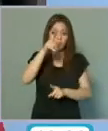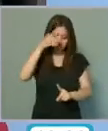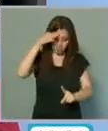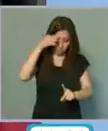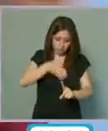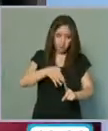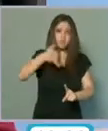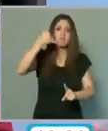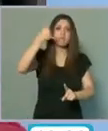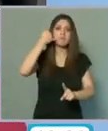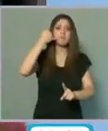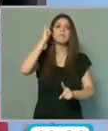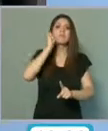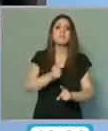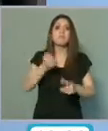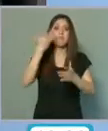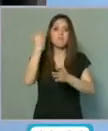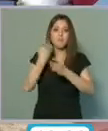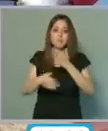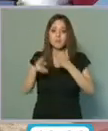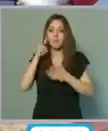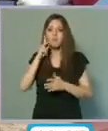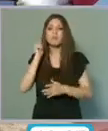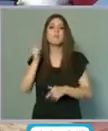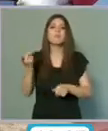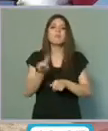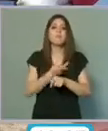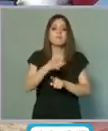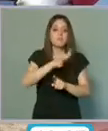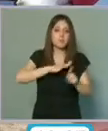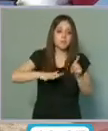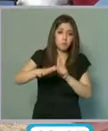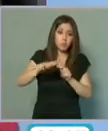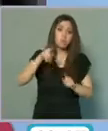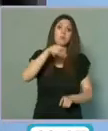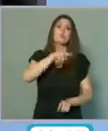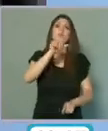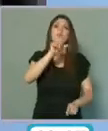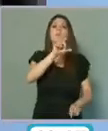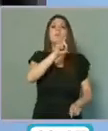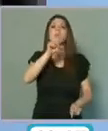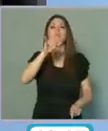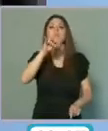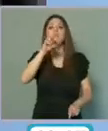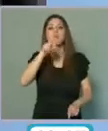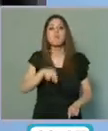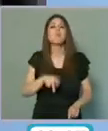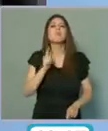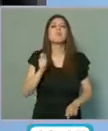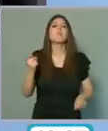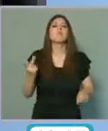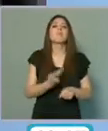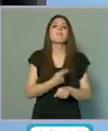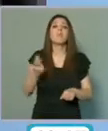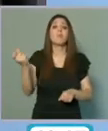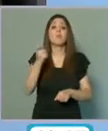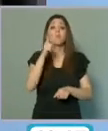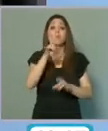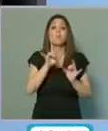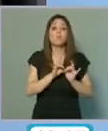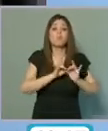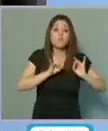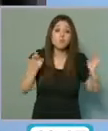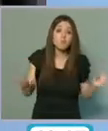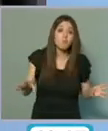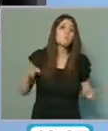al teléfono dejan de ver lo que está sucediendo alrededor. Una adicción se vuelve como tal en el momento en que tú dejas de